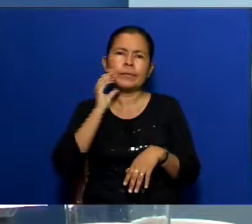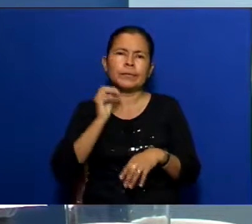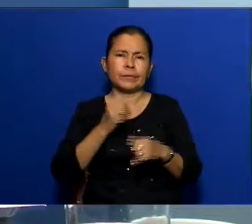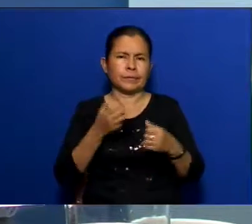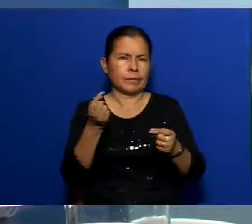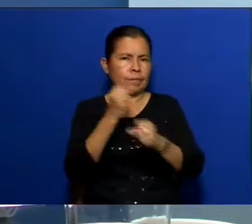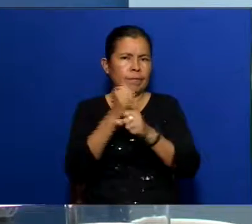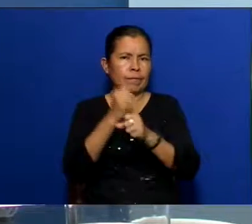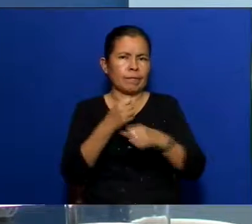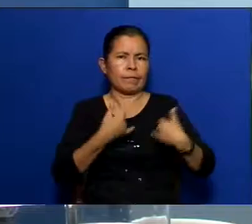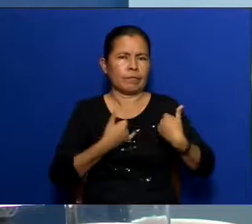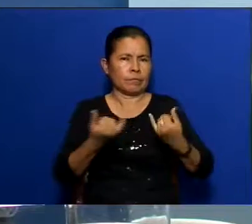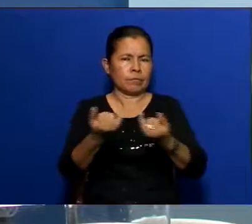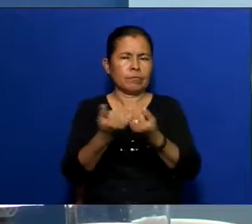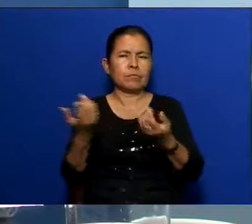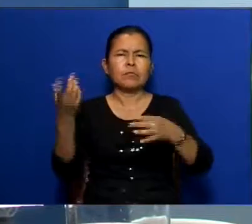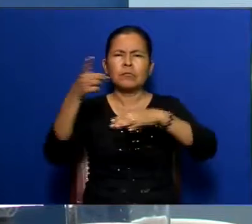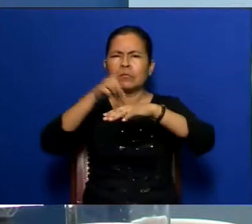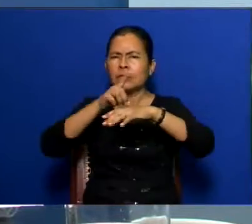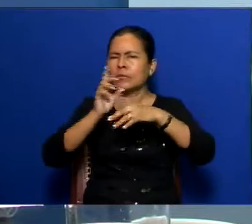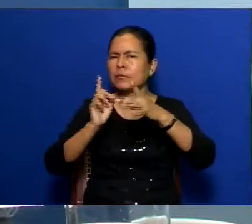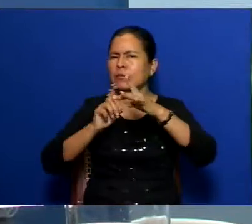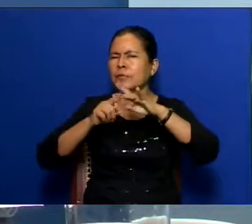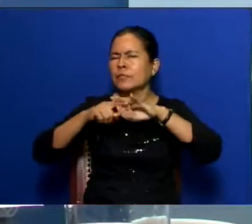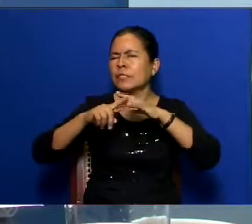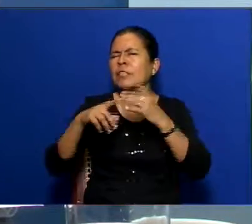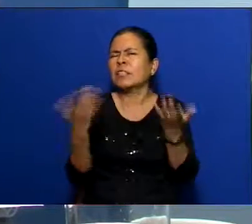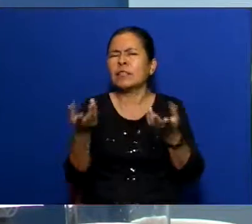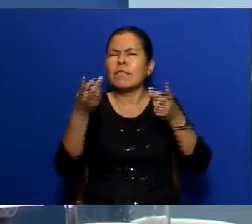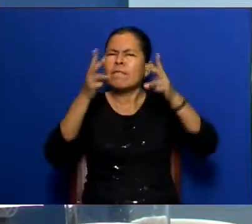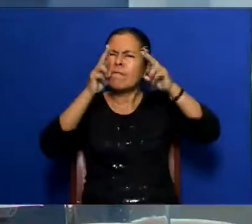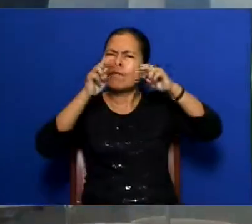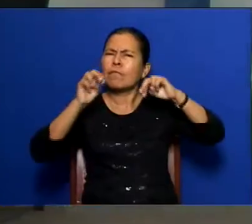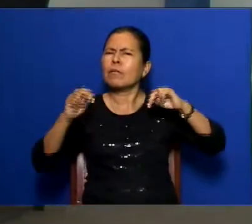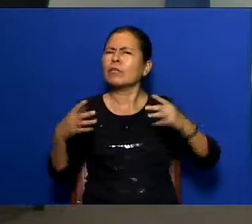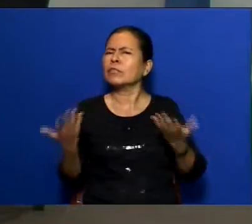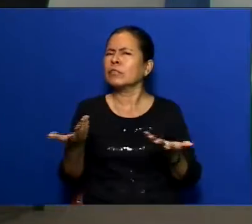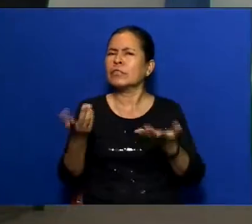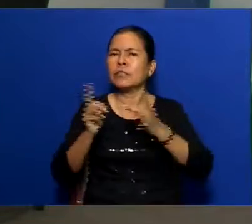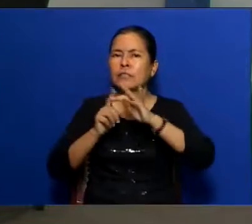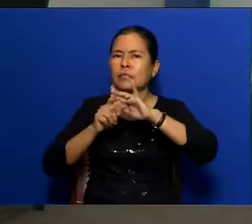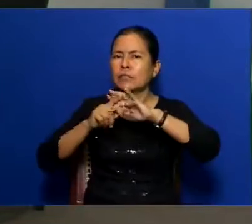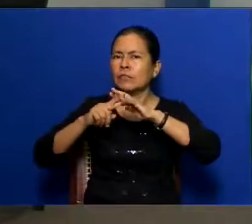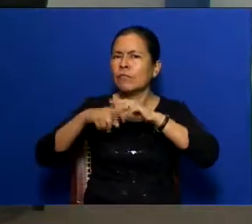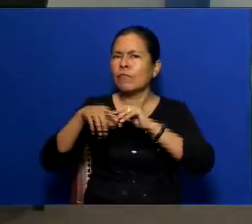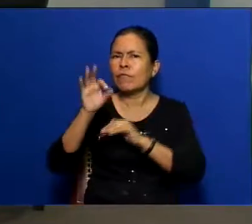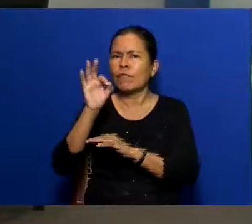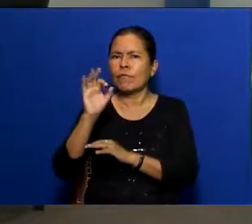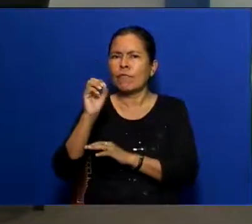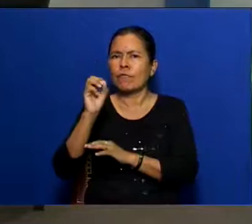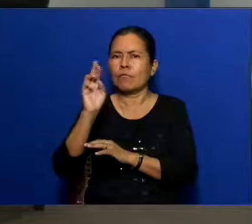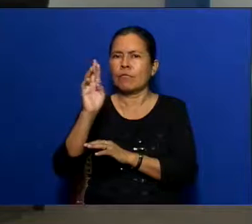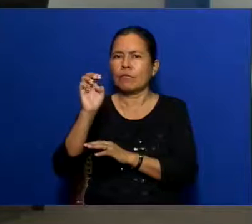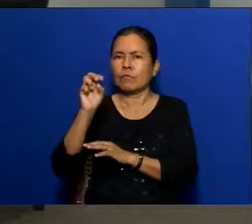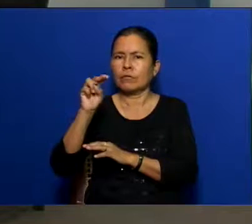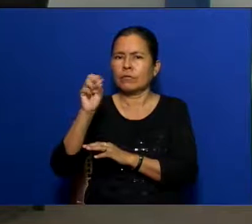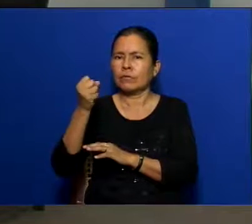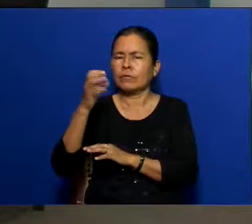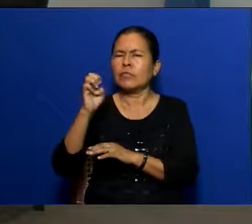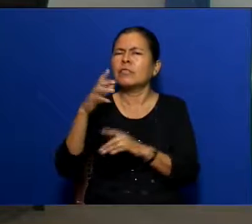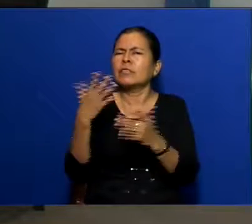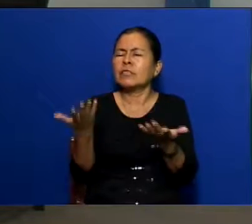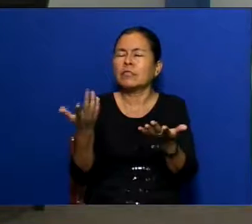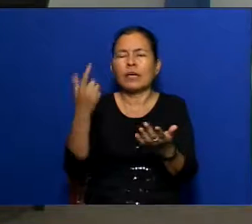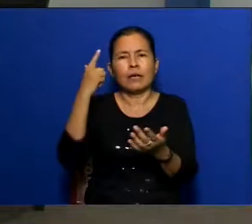Legal, ¿qué evalúa la psicología forense? Bueno, mire, la psicología forense